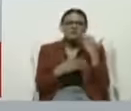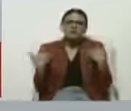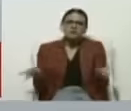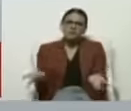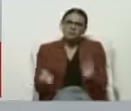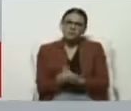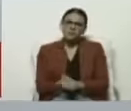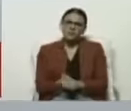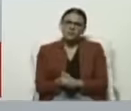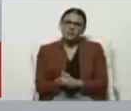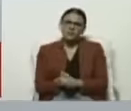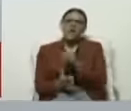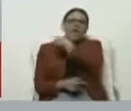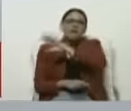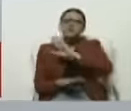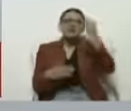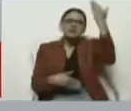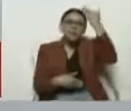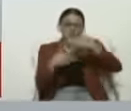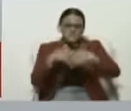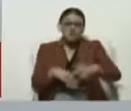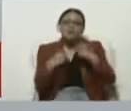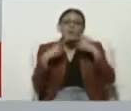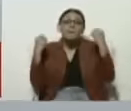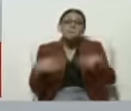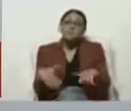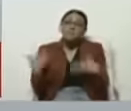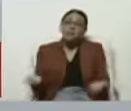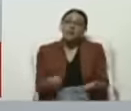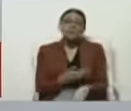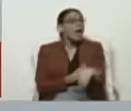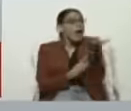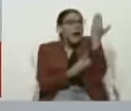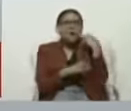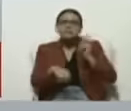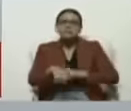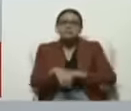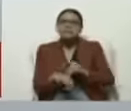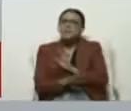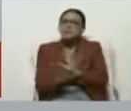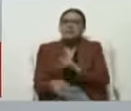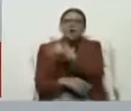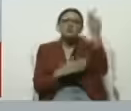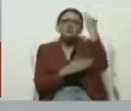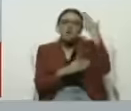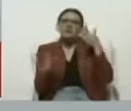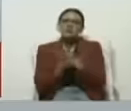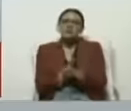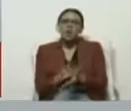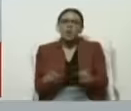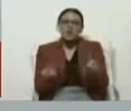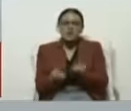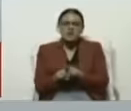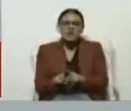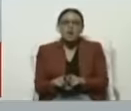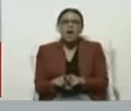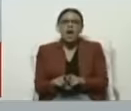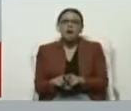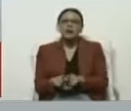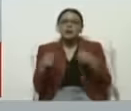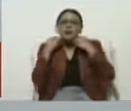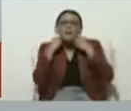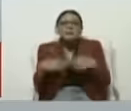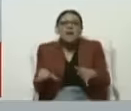hace rato que ya se saben perdidos, hace rato que vienen cantando fraude antes de que la elección se